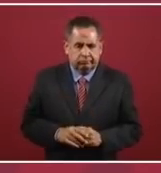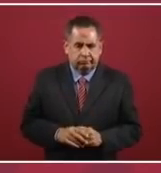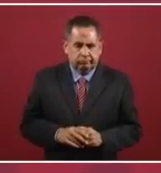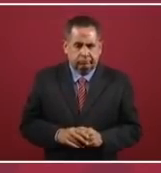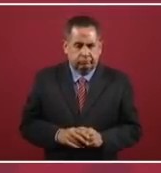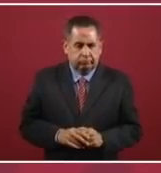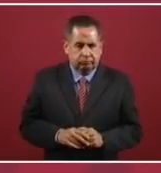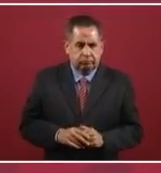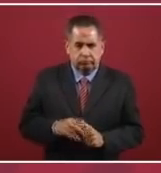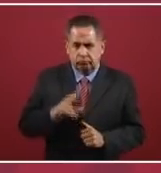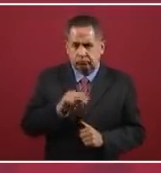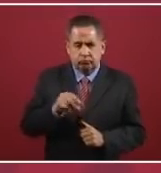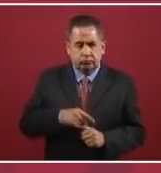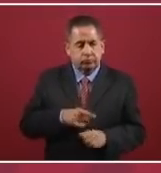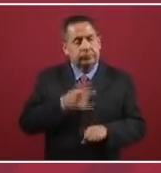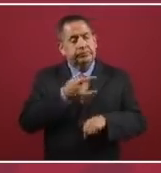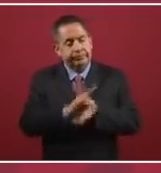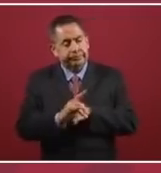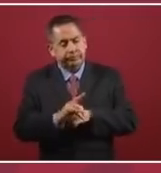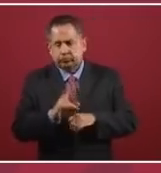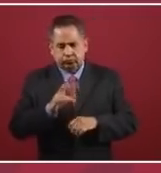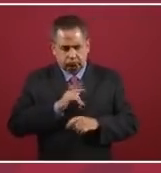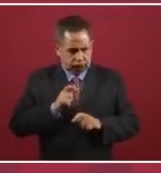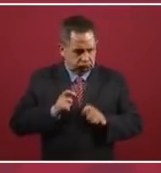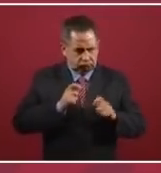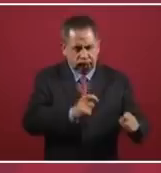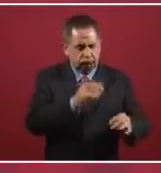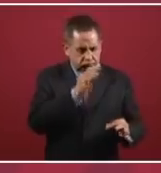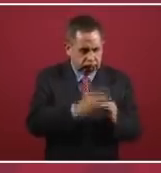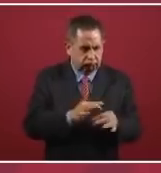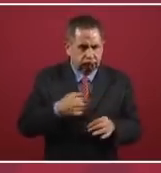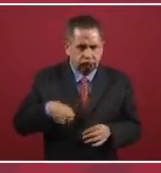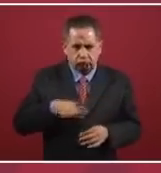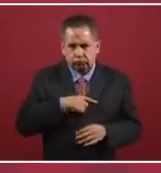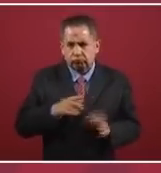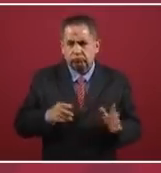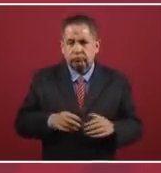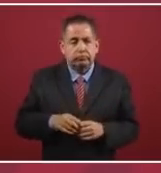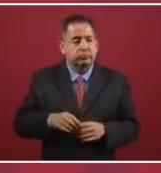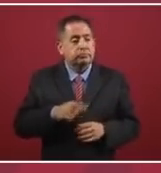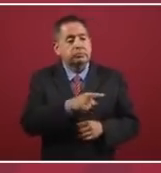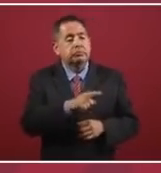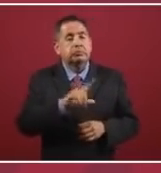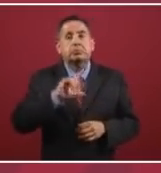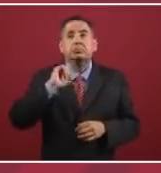no les íbamos a quedar mal, que no iban a cobrar